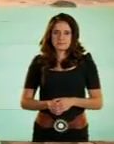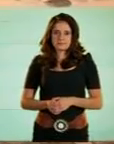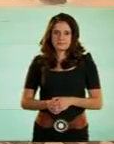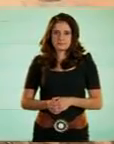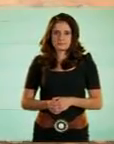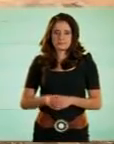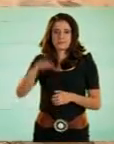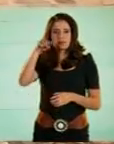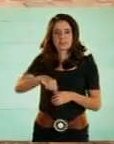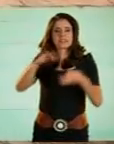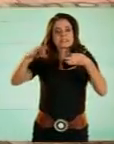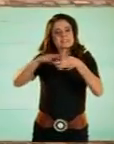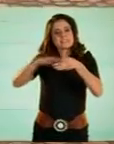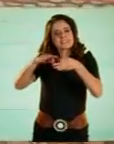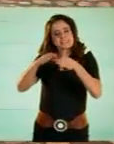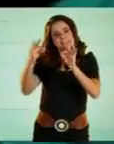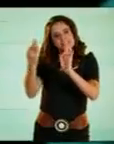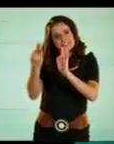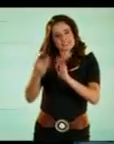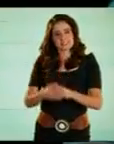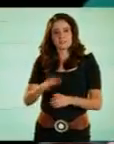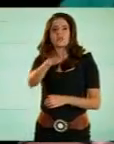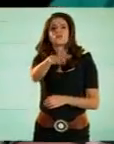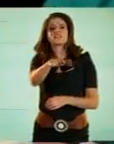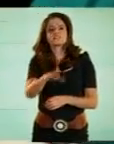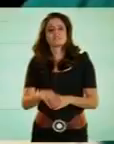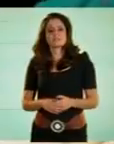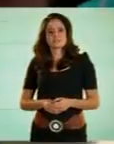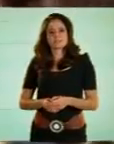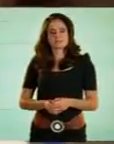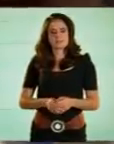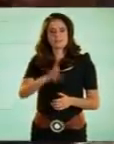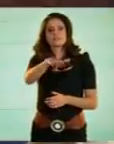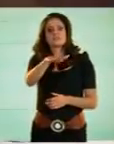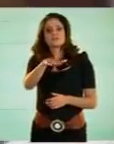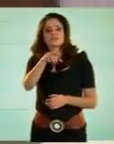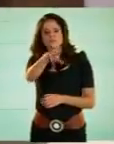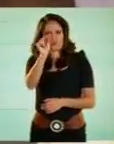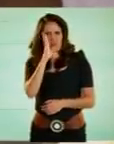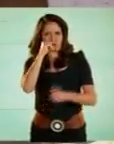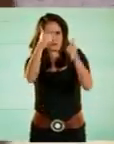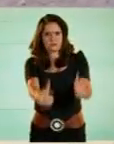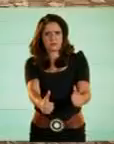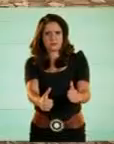¿Qué hace aquí cerca de nuestros hijos? Oye. Oye, no puedes estar